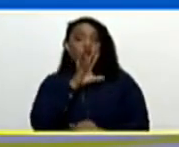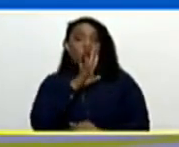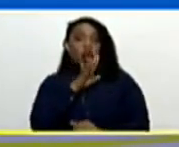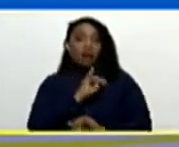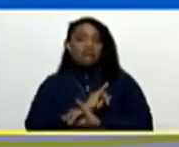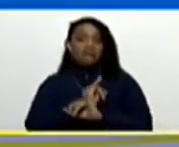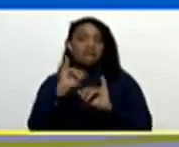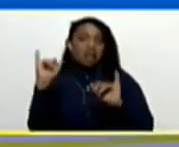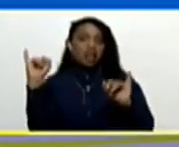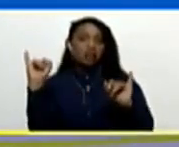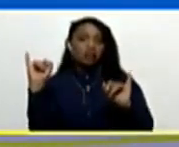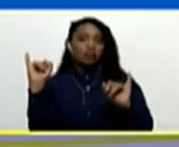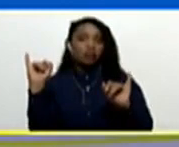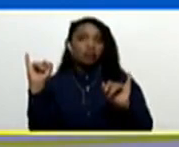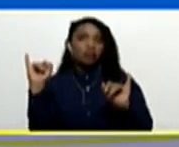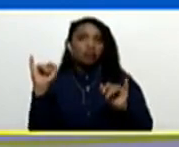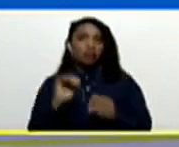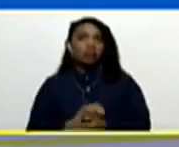Un libro